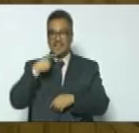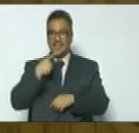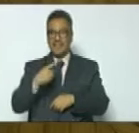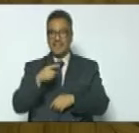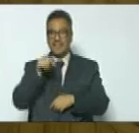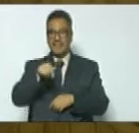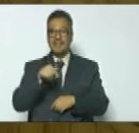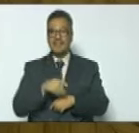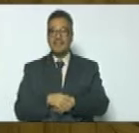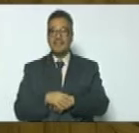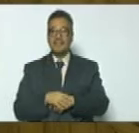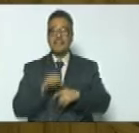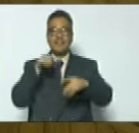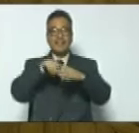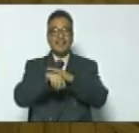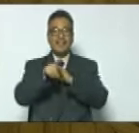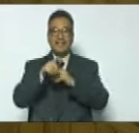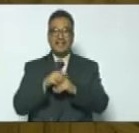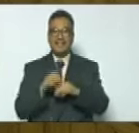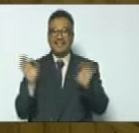eso, sin truco ni maña.